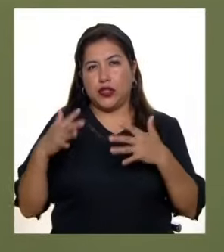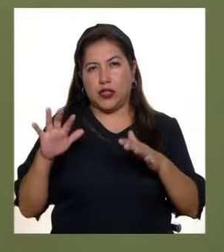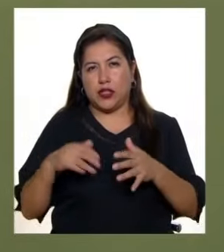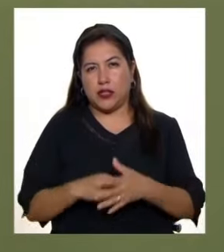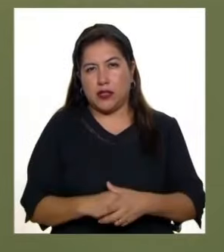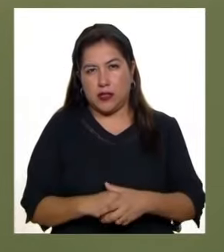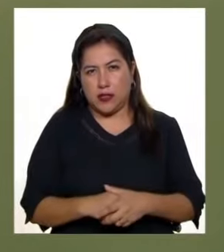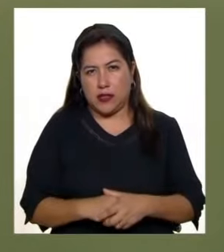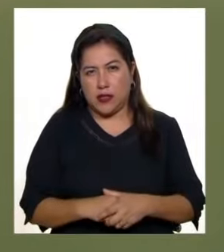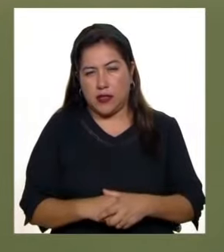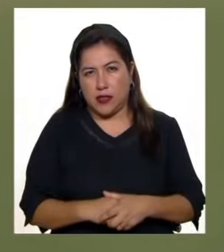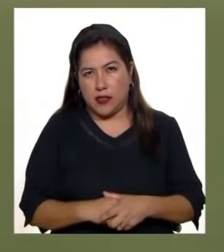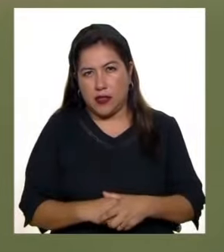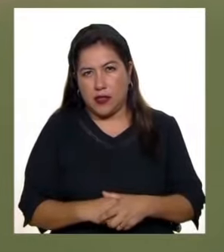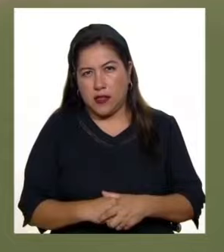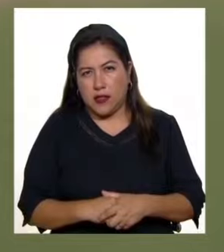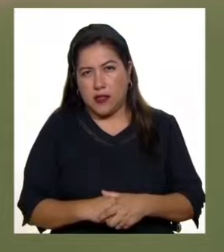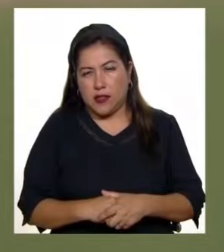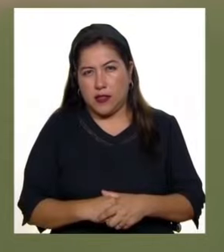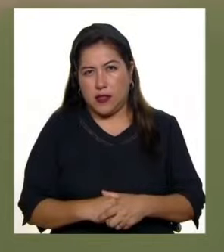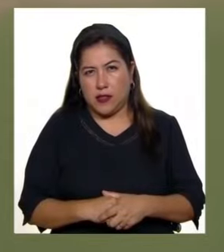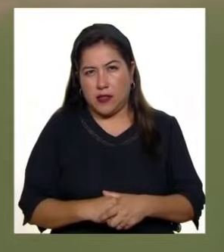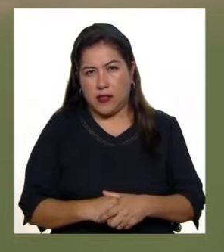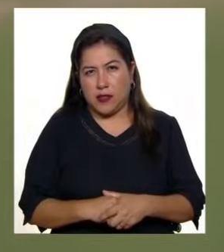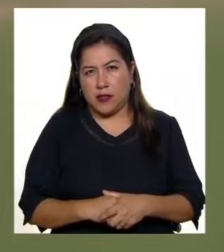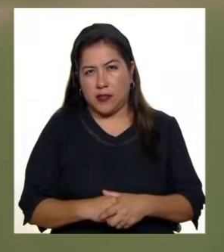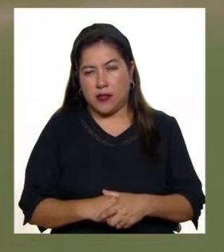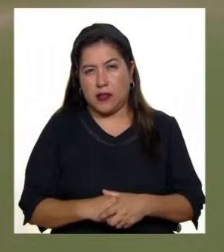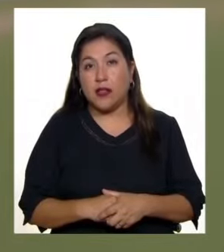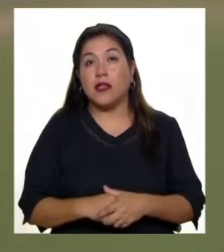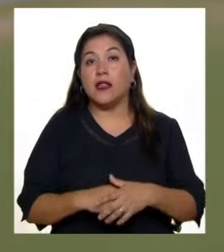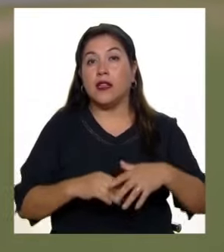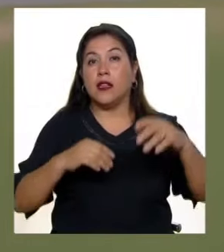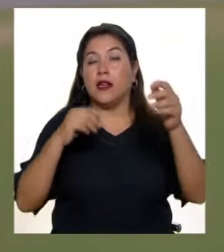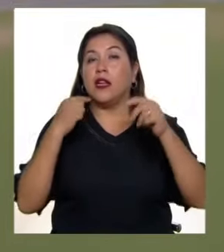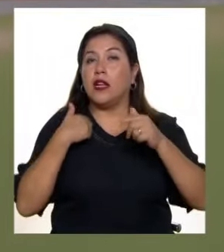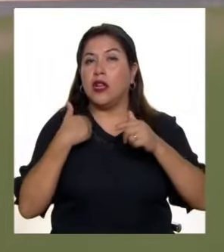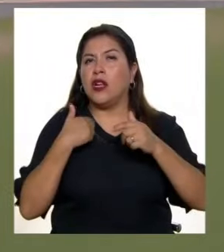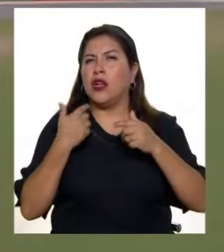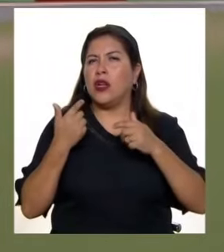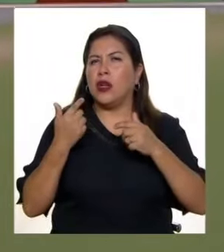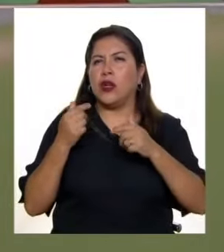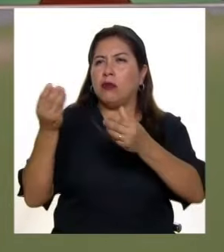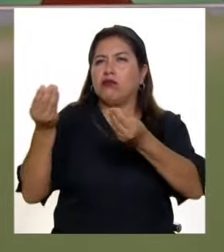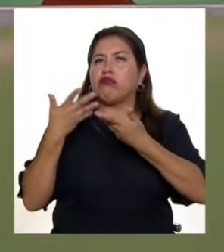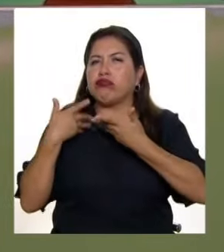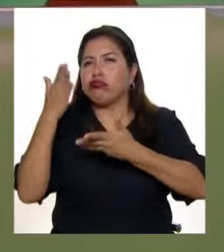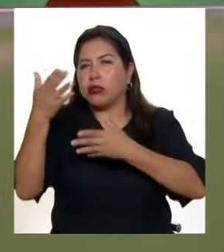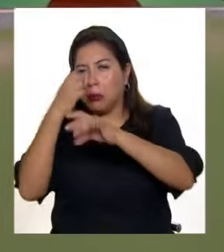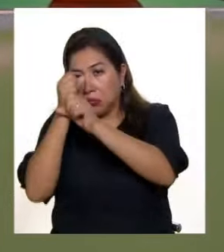como hacemos los análisis, y todavía no, bueno, por el tiempo siempre que se demora, no me dan los resultados. Ya estoy preocupado